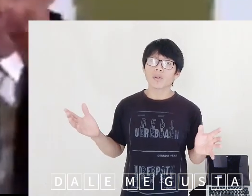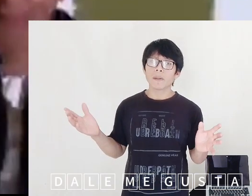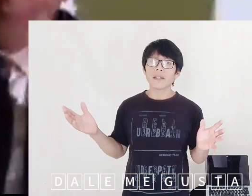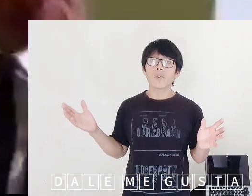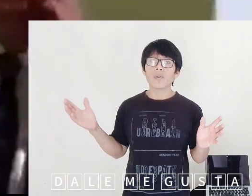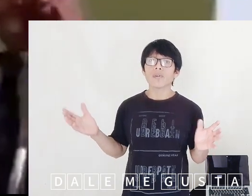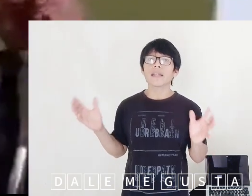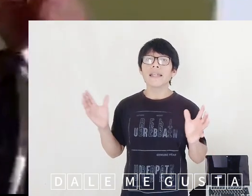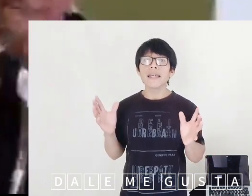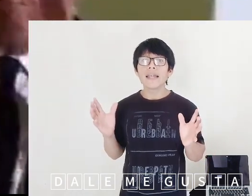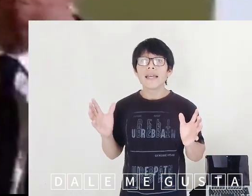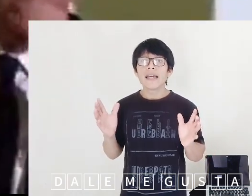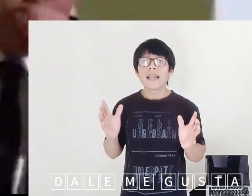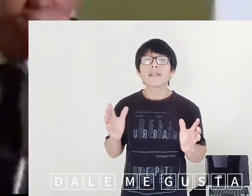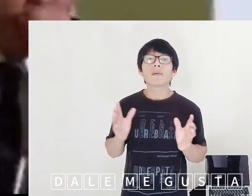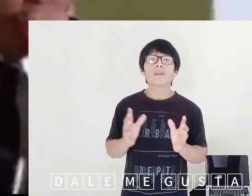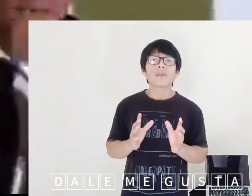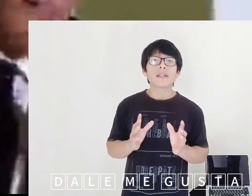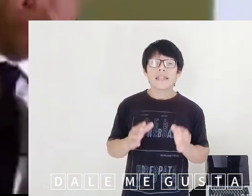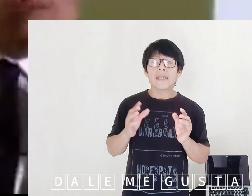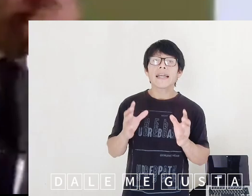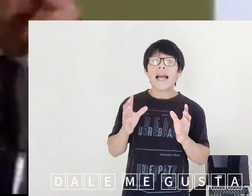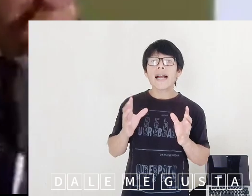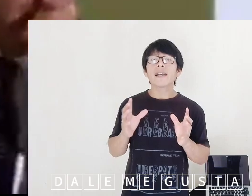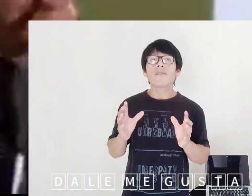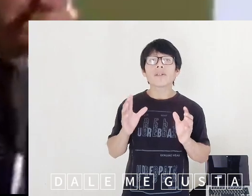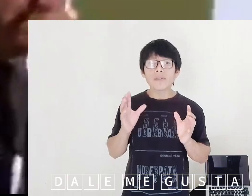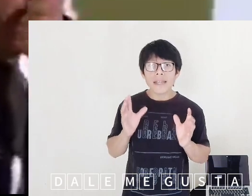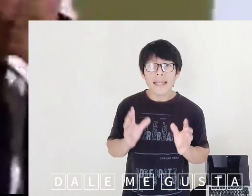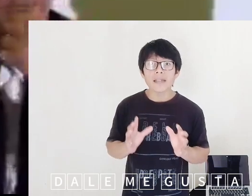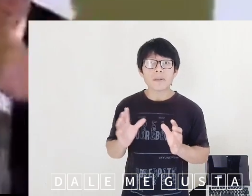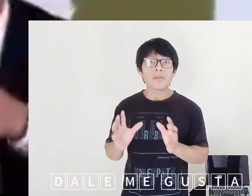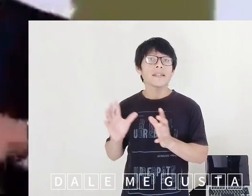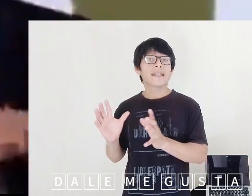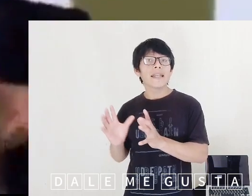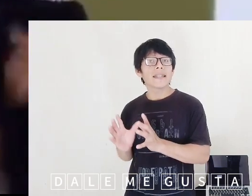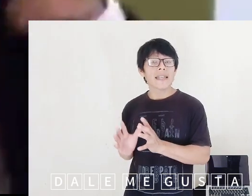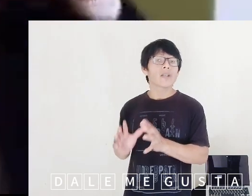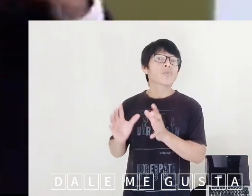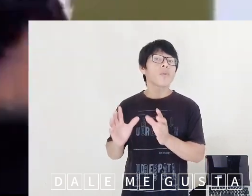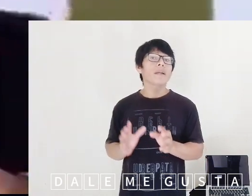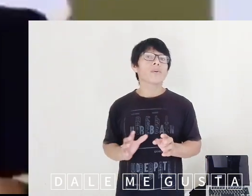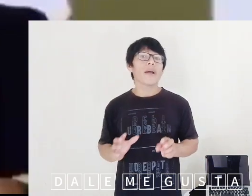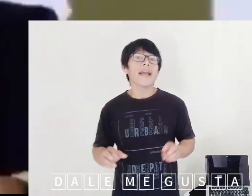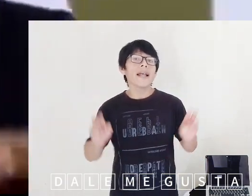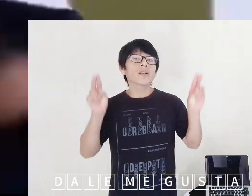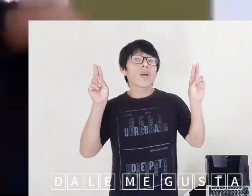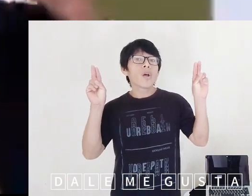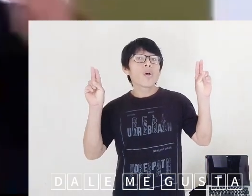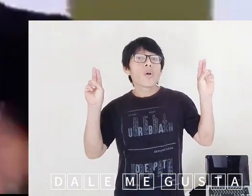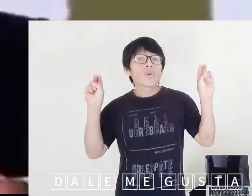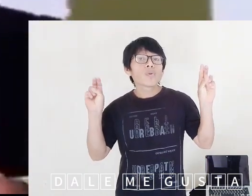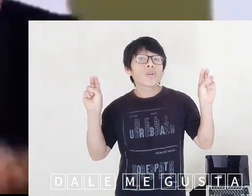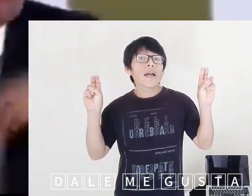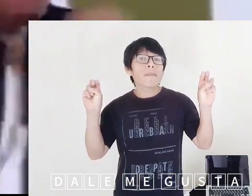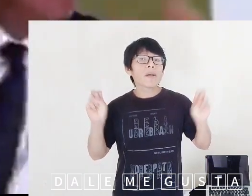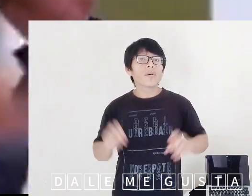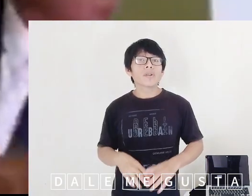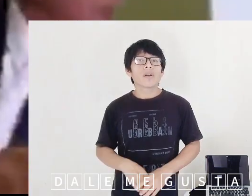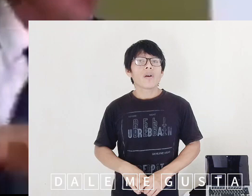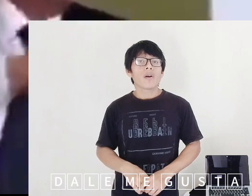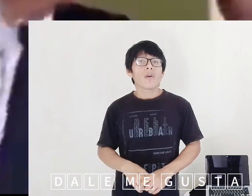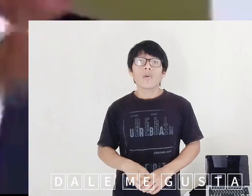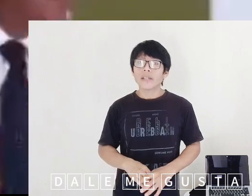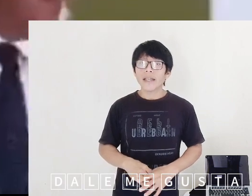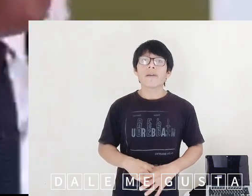o sea, los peces gordos y las personas, y que haga reflexión de que las personas quienes en su momento eran sus